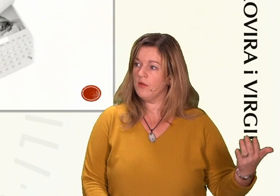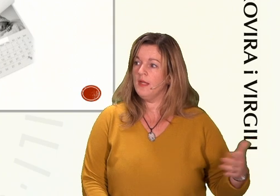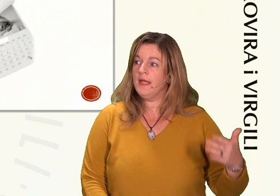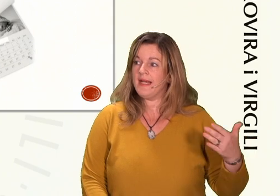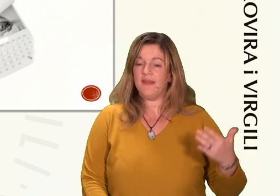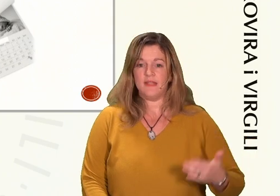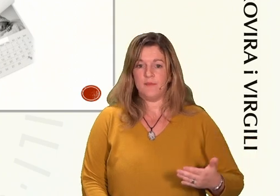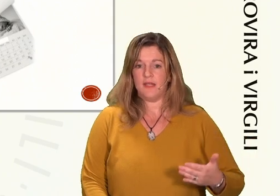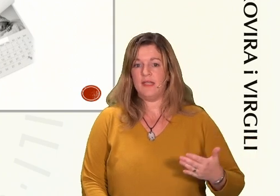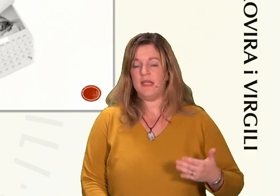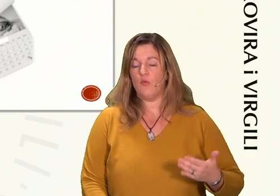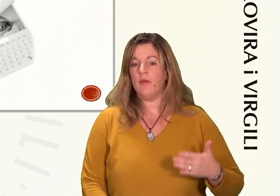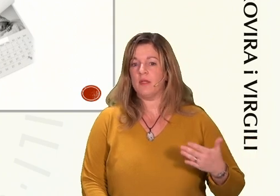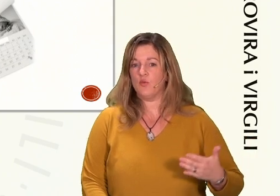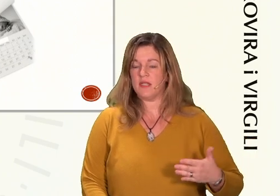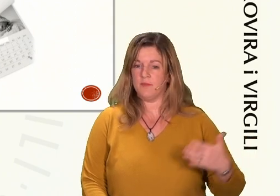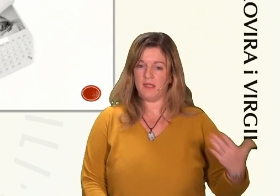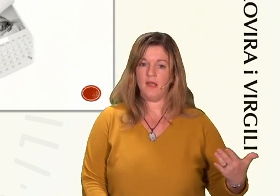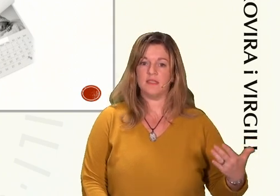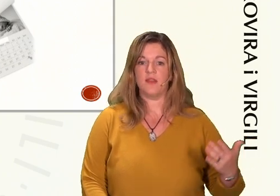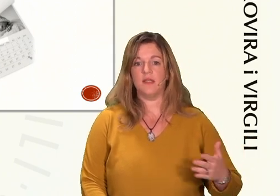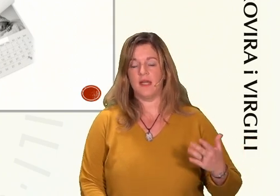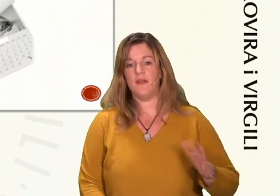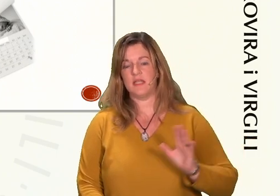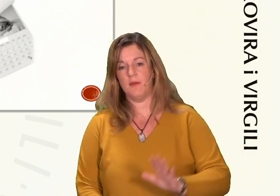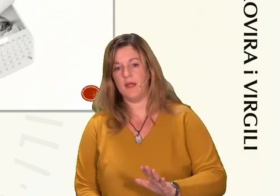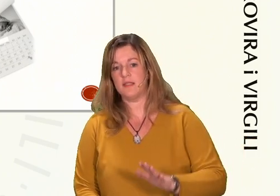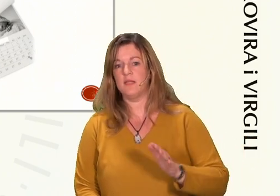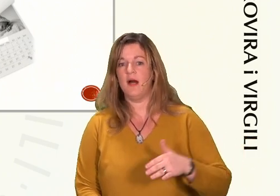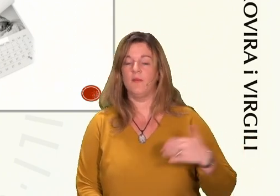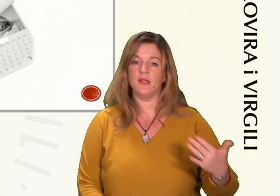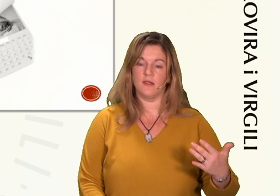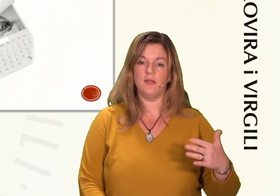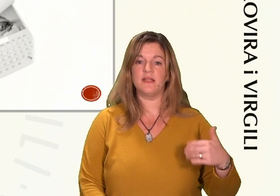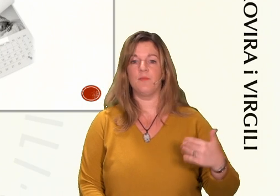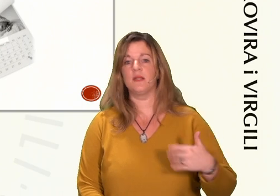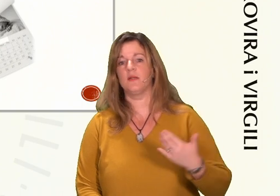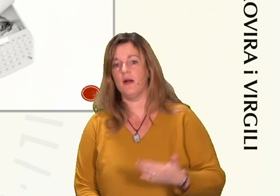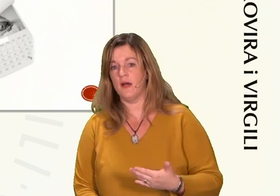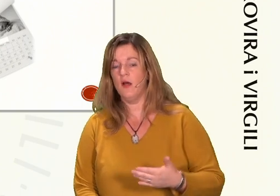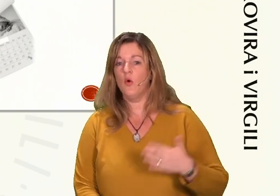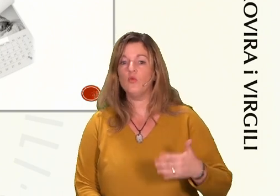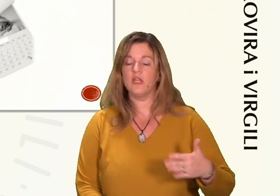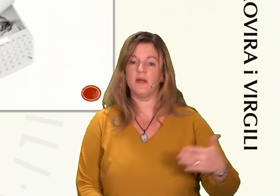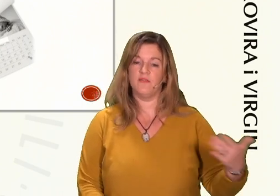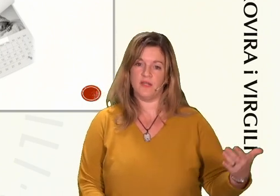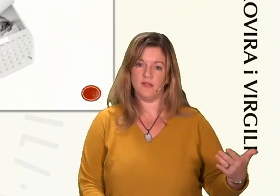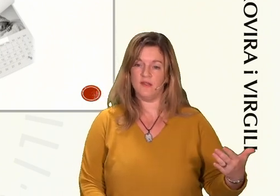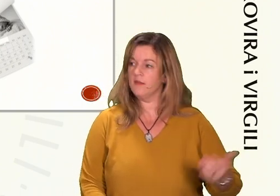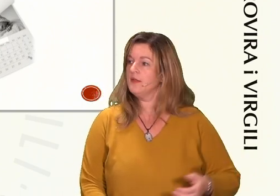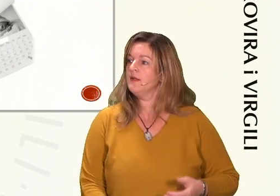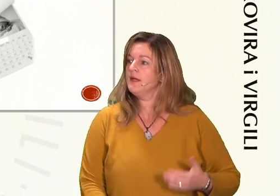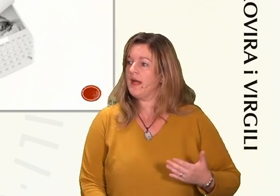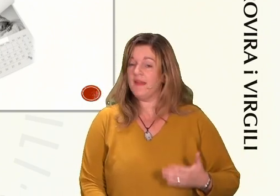módulo. Cada tema tiene una apertura semanal, es decir, que cada semana se va a abrir y vais a poder trabajar un tema